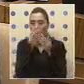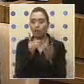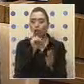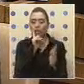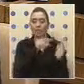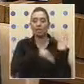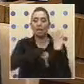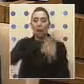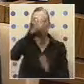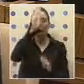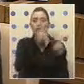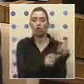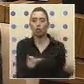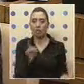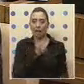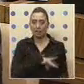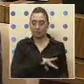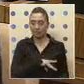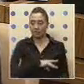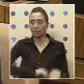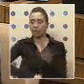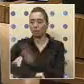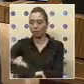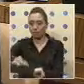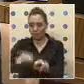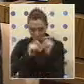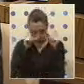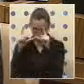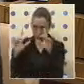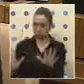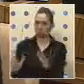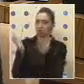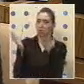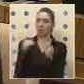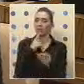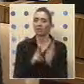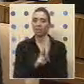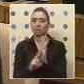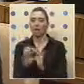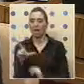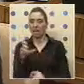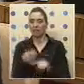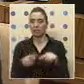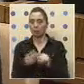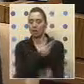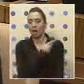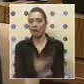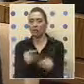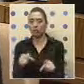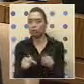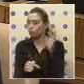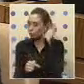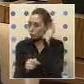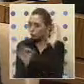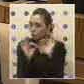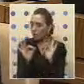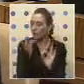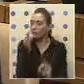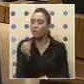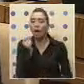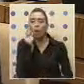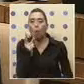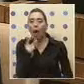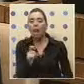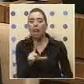en Chile. La derecha nos sorprende, dice que representa a la clase media. Hasta el día de hoy no he escuchado a nadie que caracterice cuál es la clase